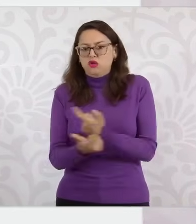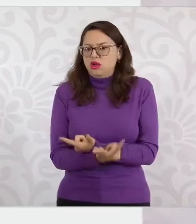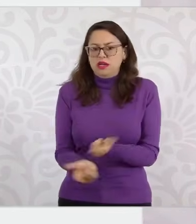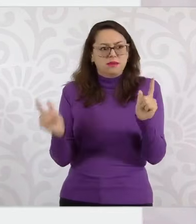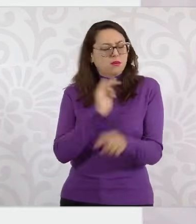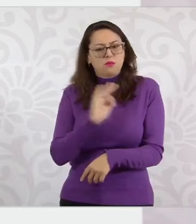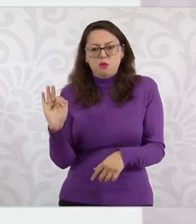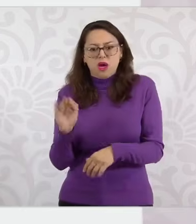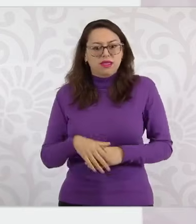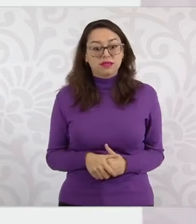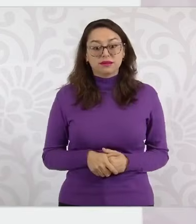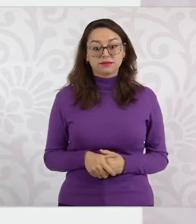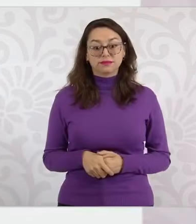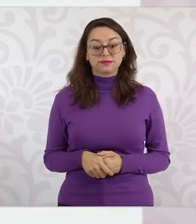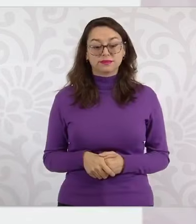con otro.